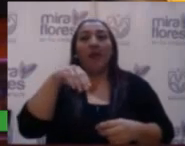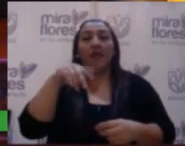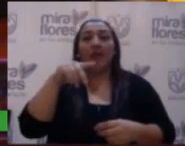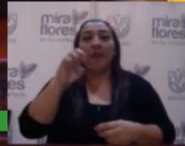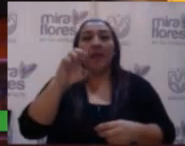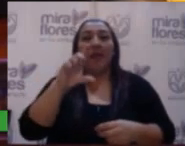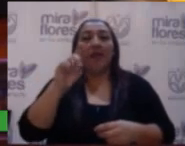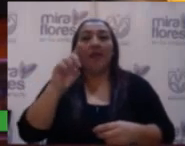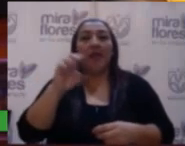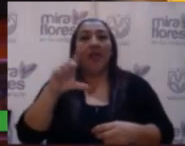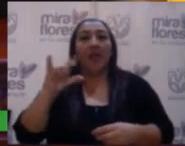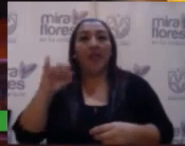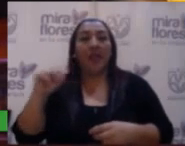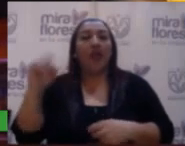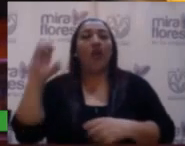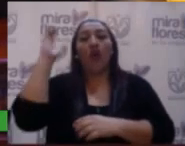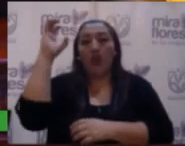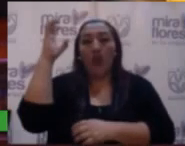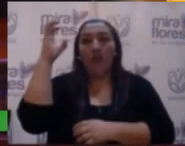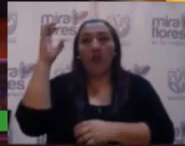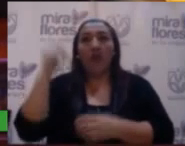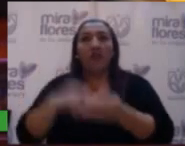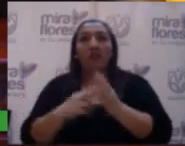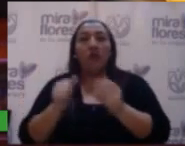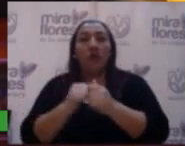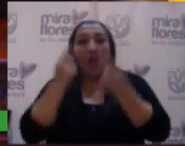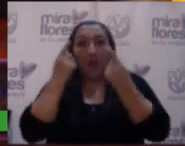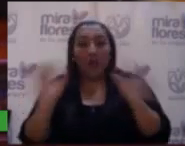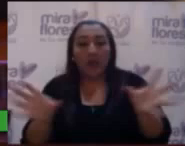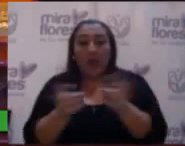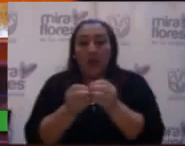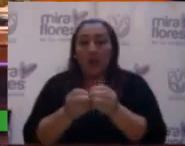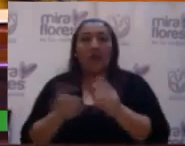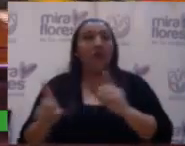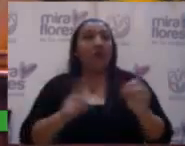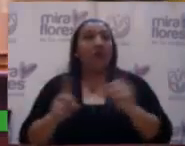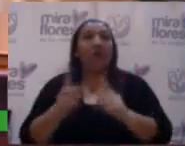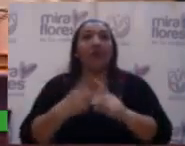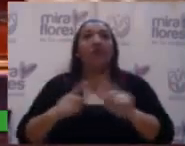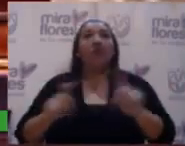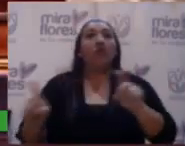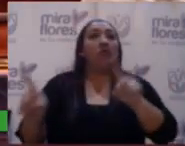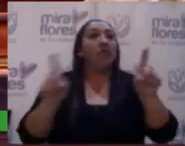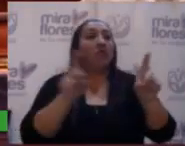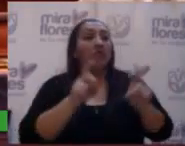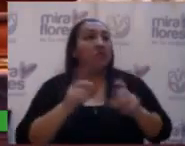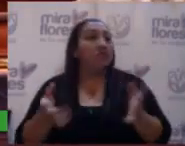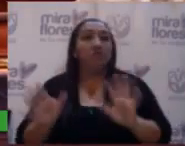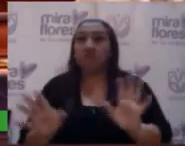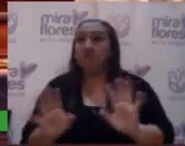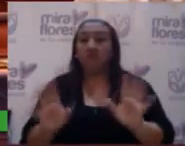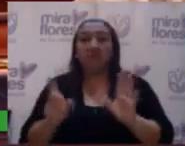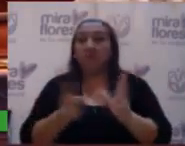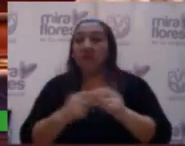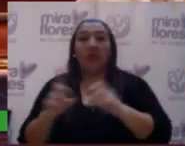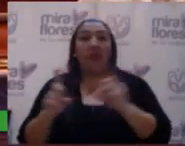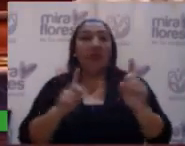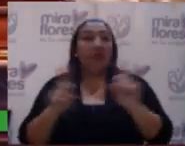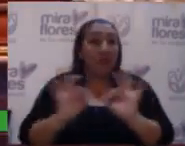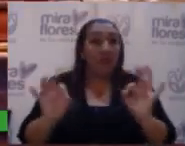el mismo que y como anexo forma parte integrante del presente acuerdo al debate si no tenemos debate